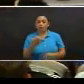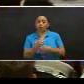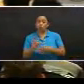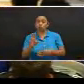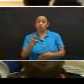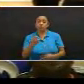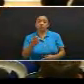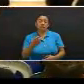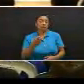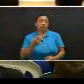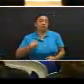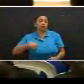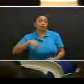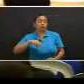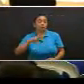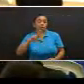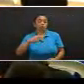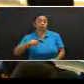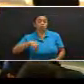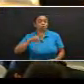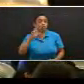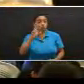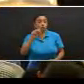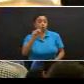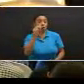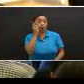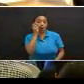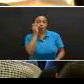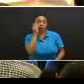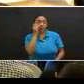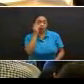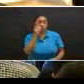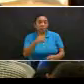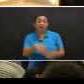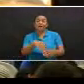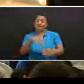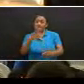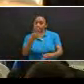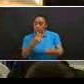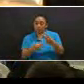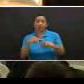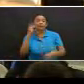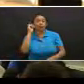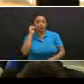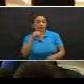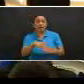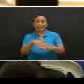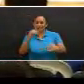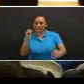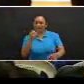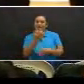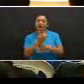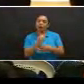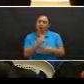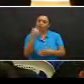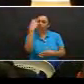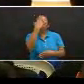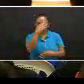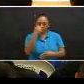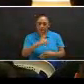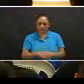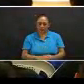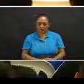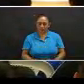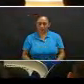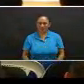oír la prédica, vuelve a sacar cosas hermosas. Amén. Yo por eso cuando me toca predicar compro toda la